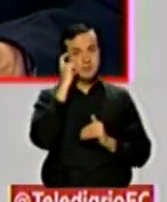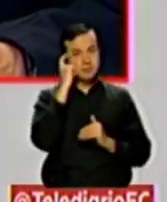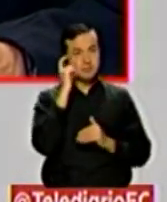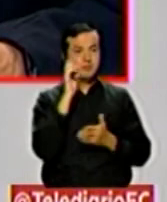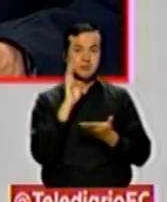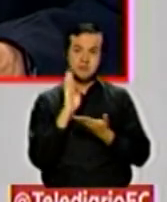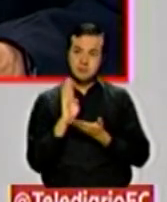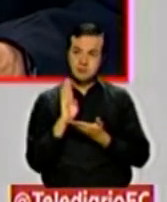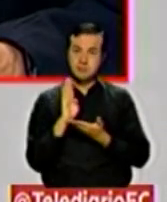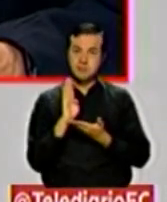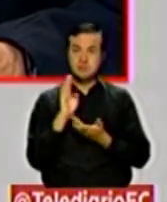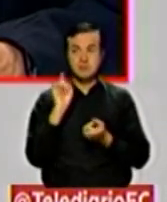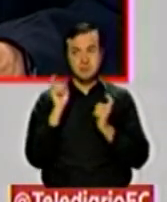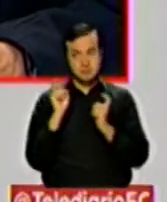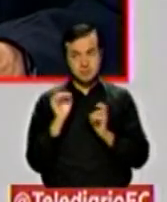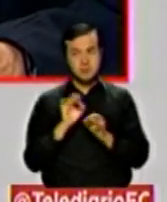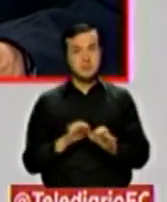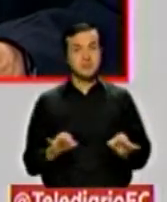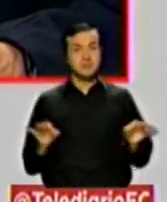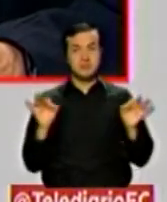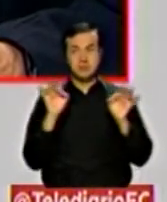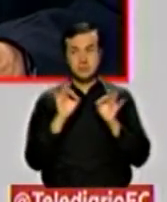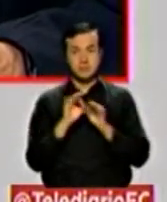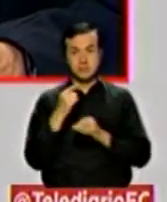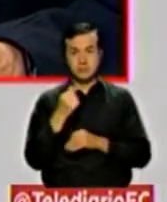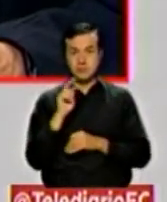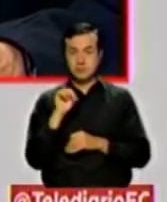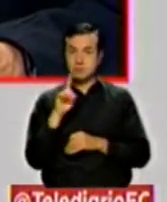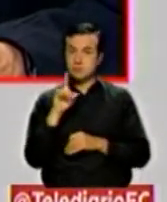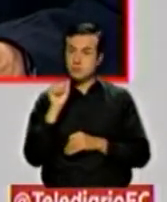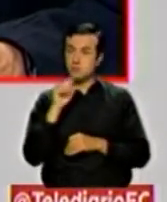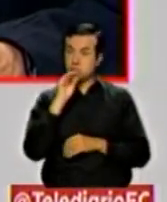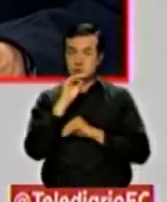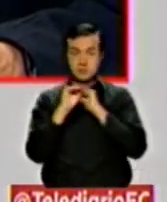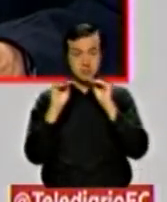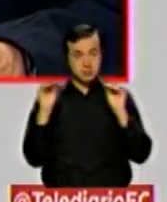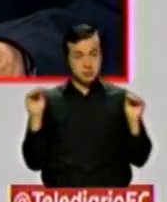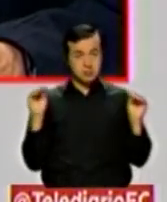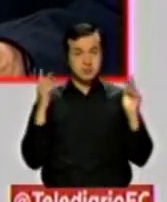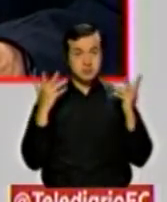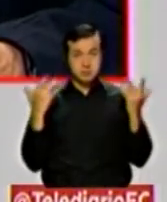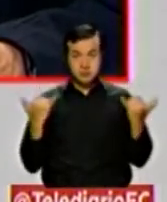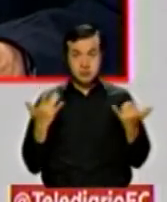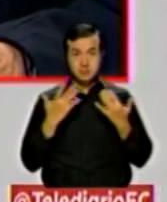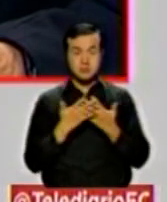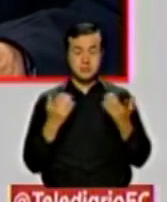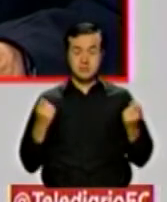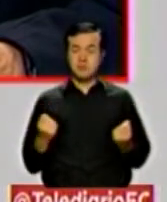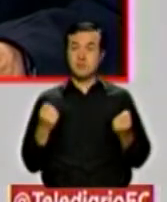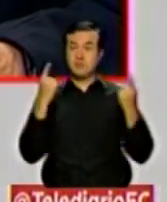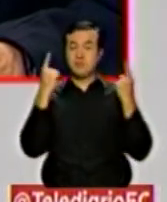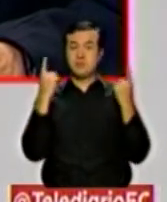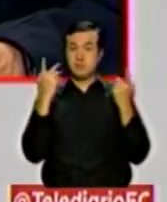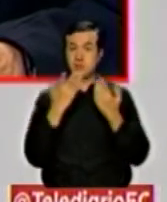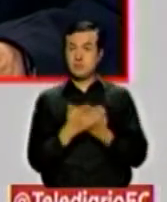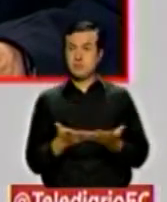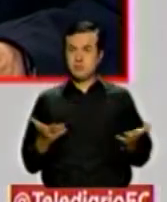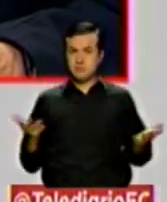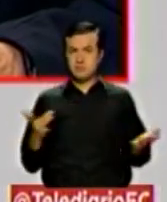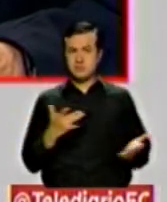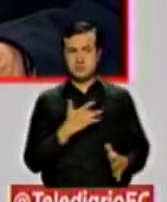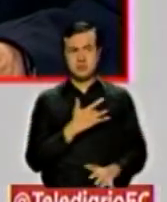IES van a haber cambios importantes con Granda. Y digo esto porque realmente asombra y